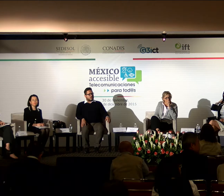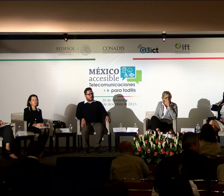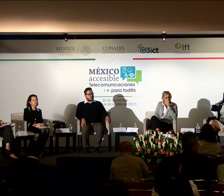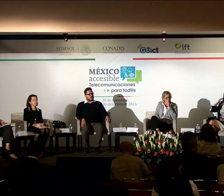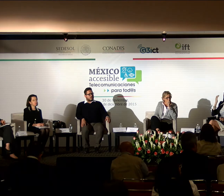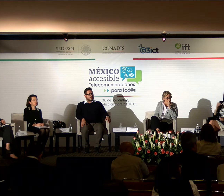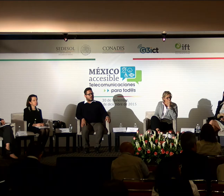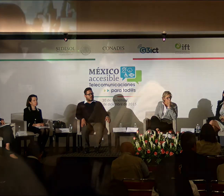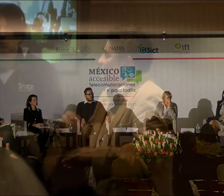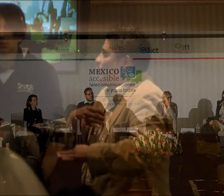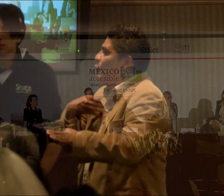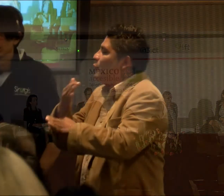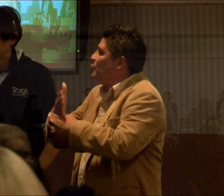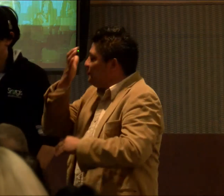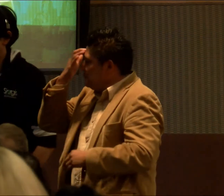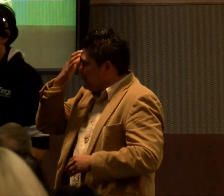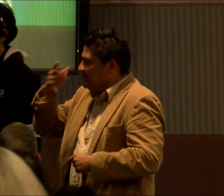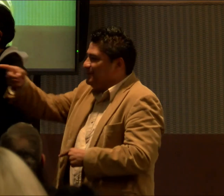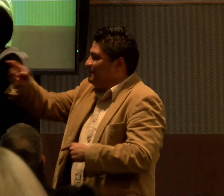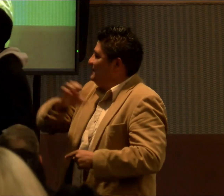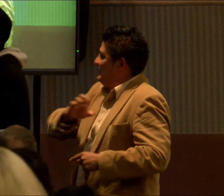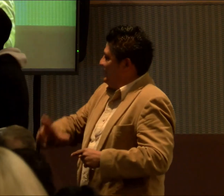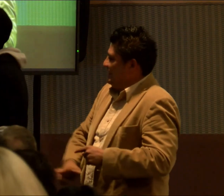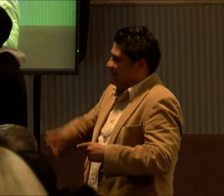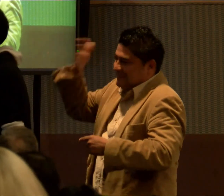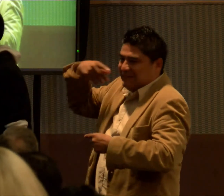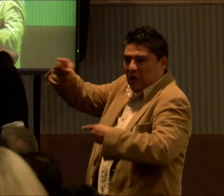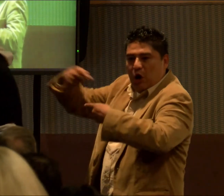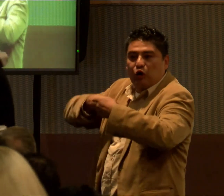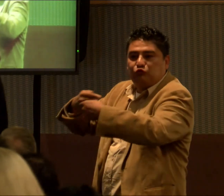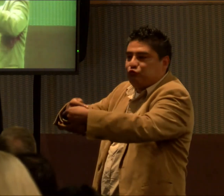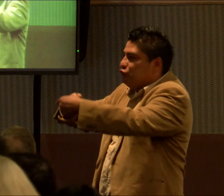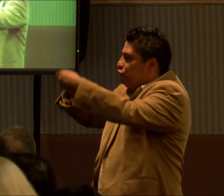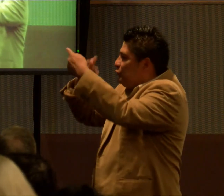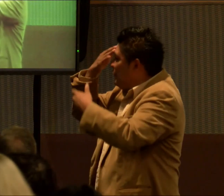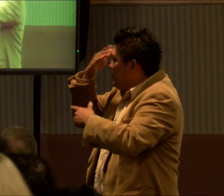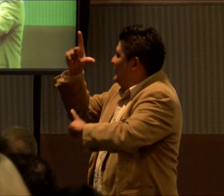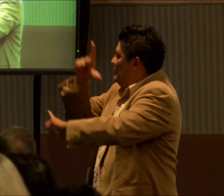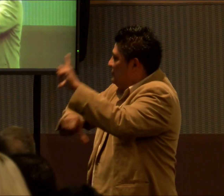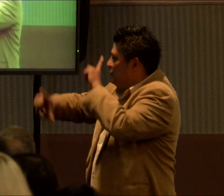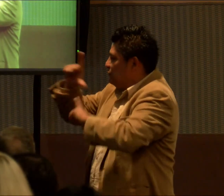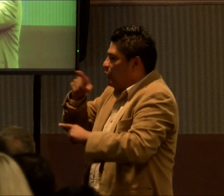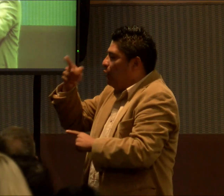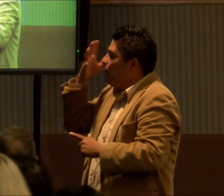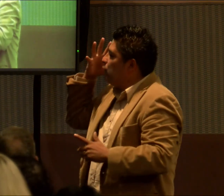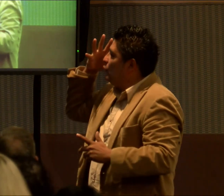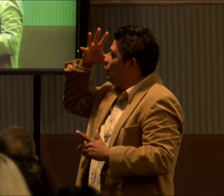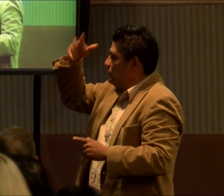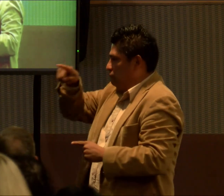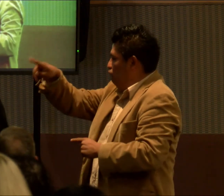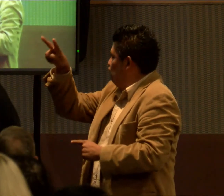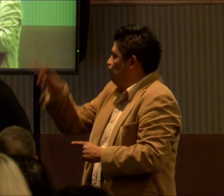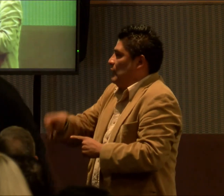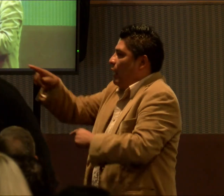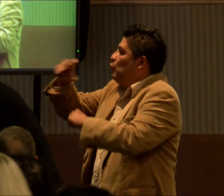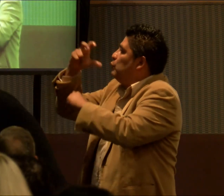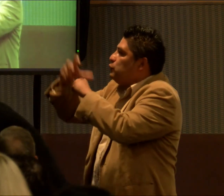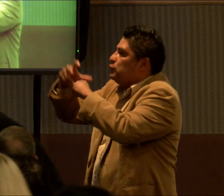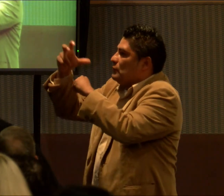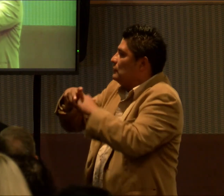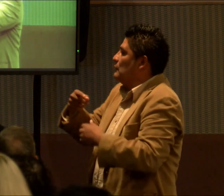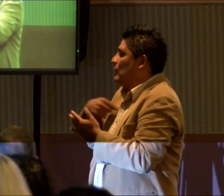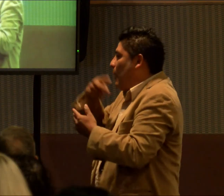Continúo. Sí, le vamos a dar la palabra a la persona con discapacidad auditiva y después a la persona con discapacidad visual, si